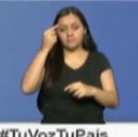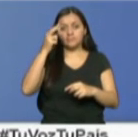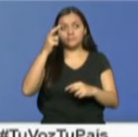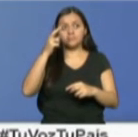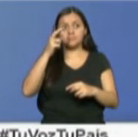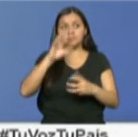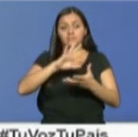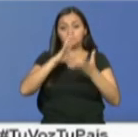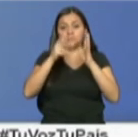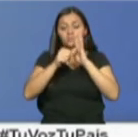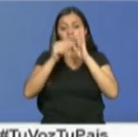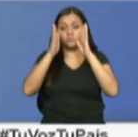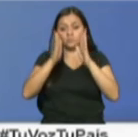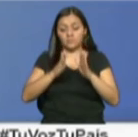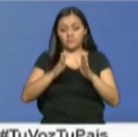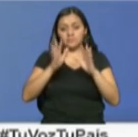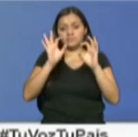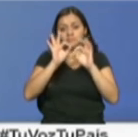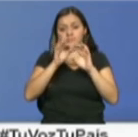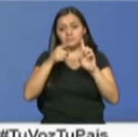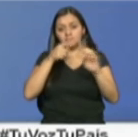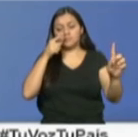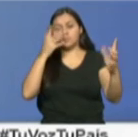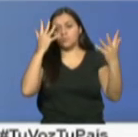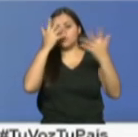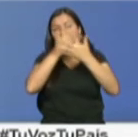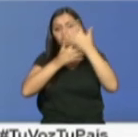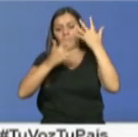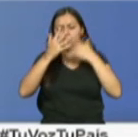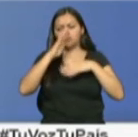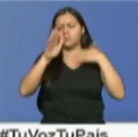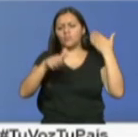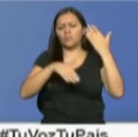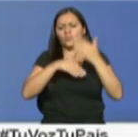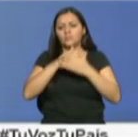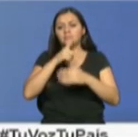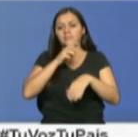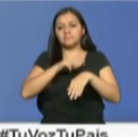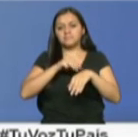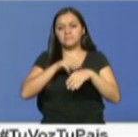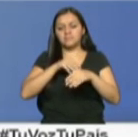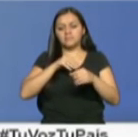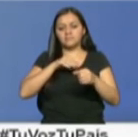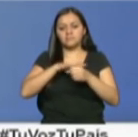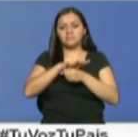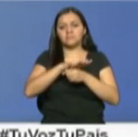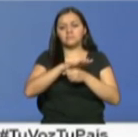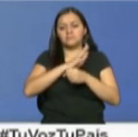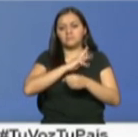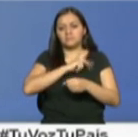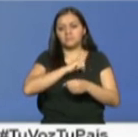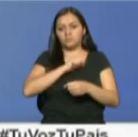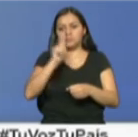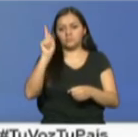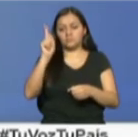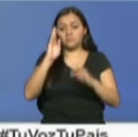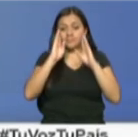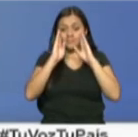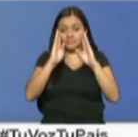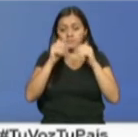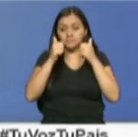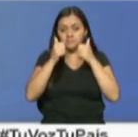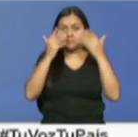sus candidatos para confundir al pueblo ecuatoriano, todo orquestado desde Miami y articulado por los Isaías. A estar